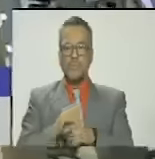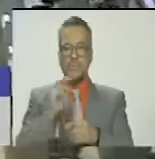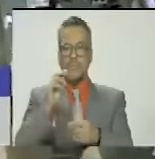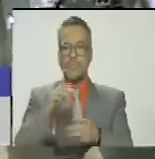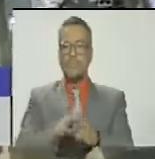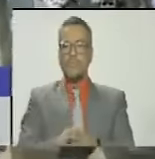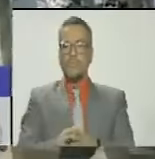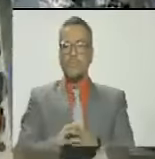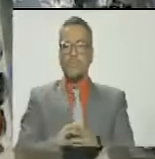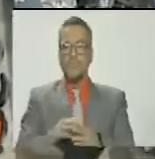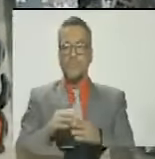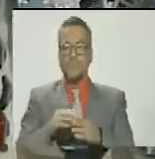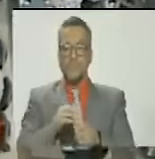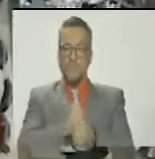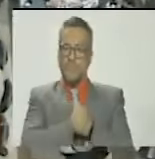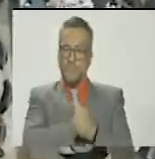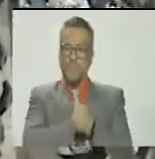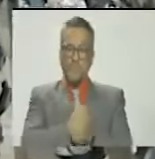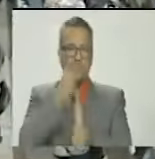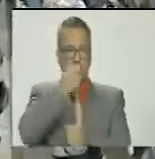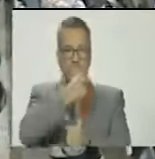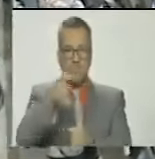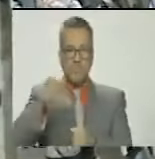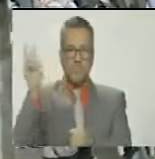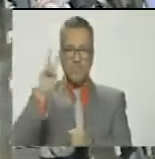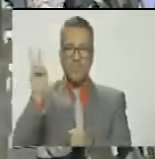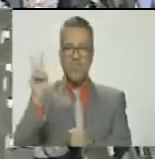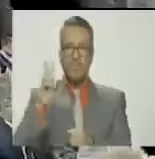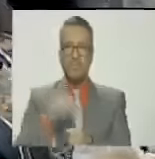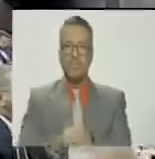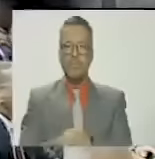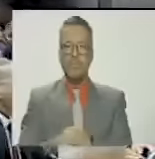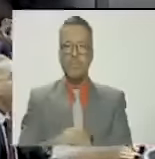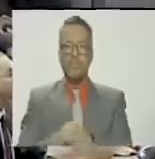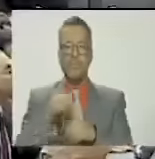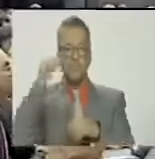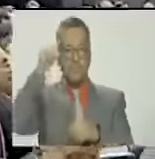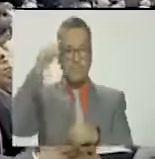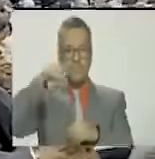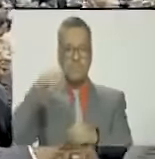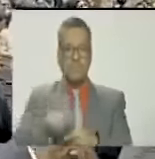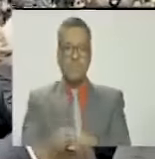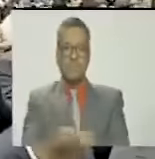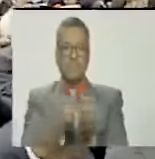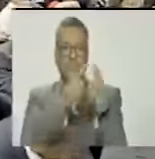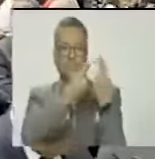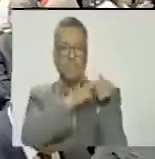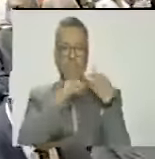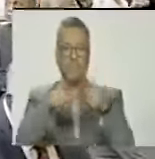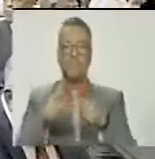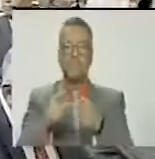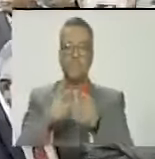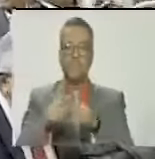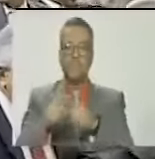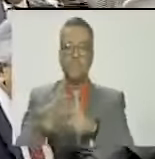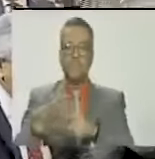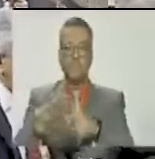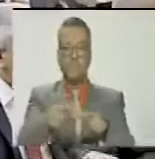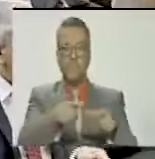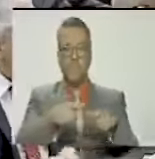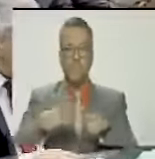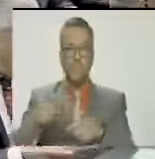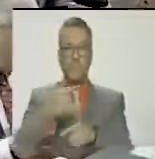todo para el amado pueblo de Venezuela que está hoy aquí representado por todas y